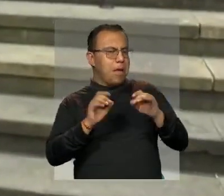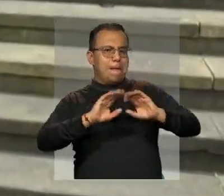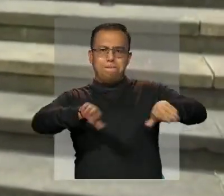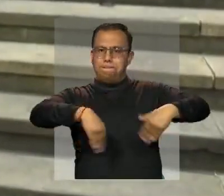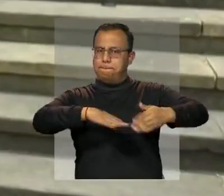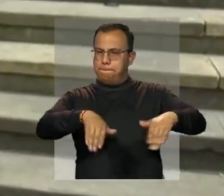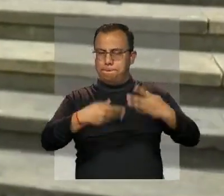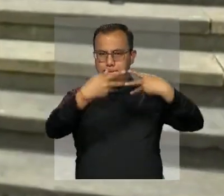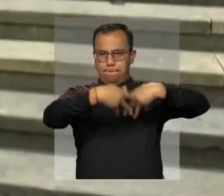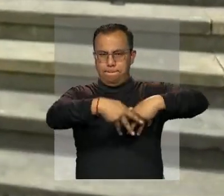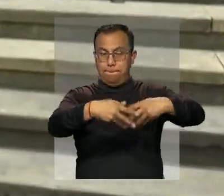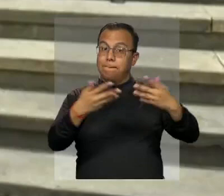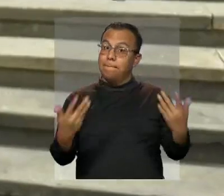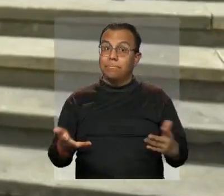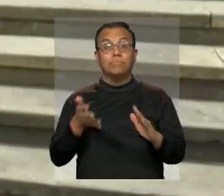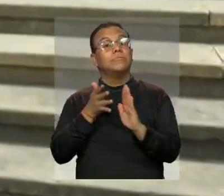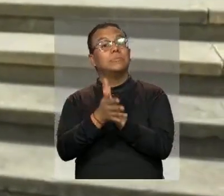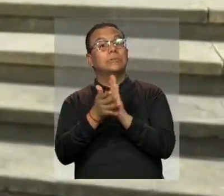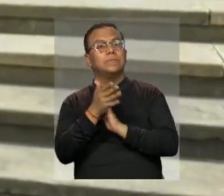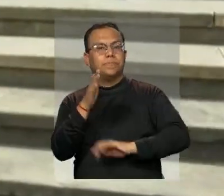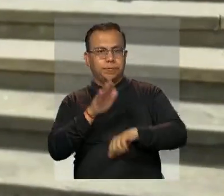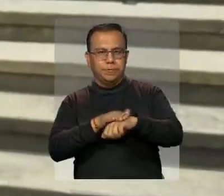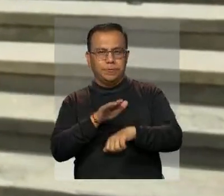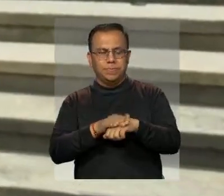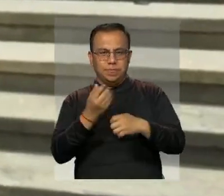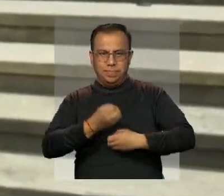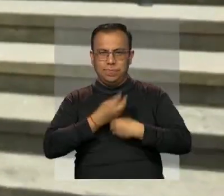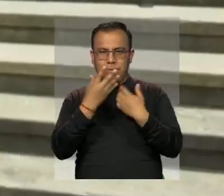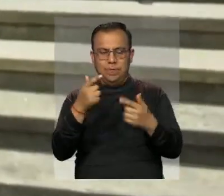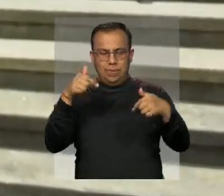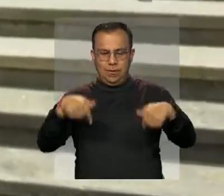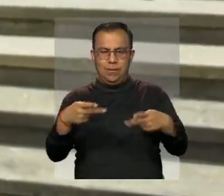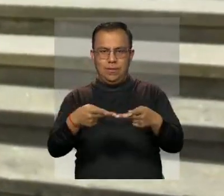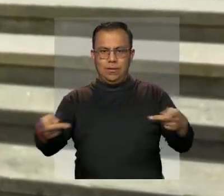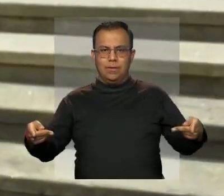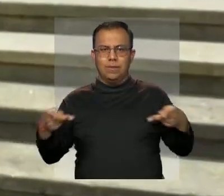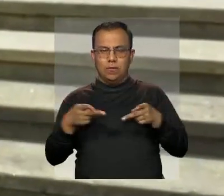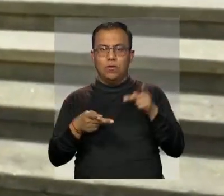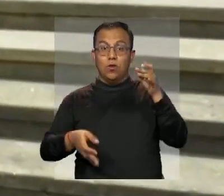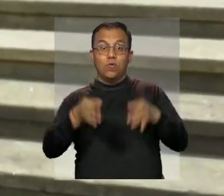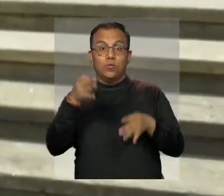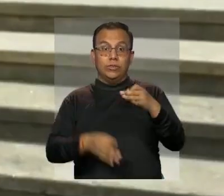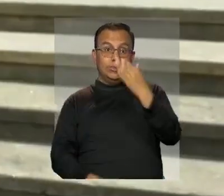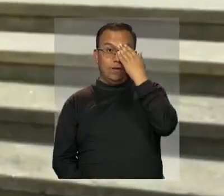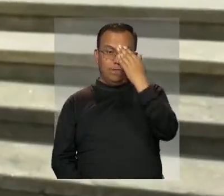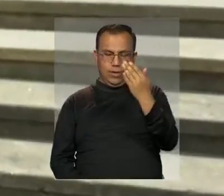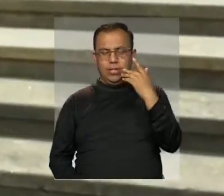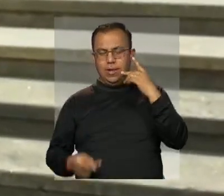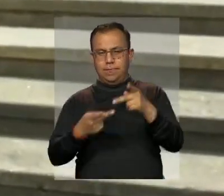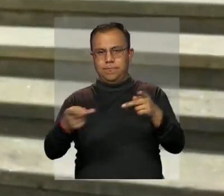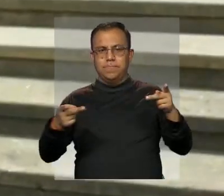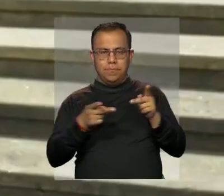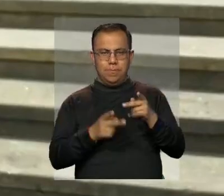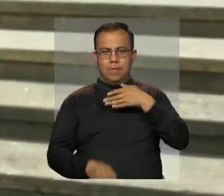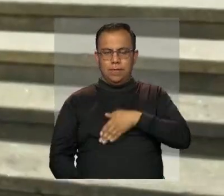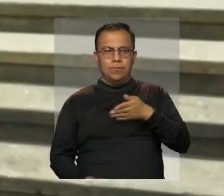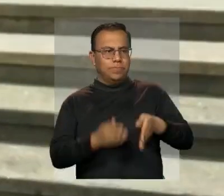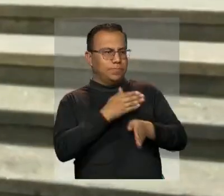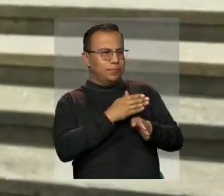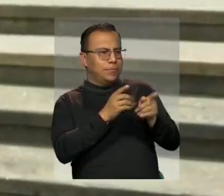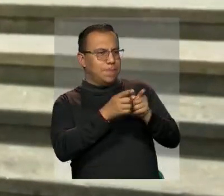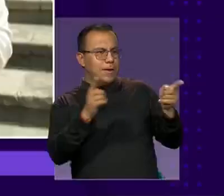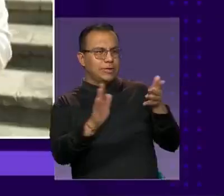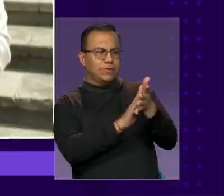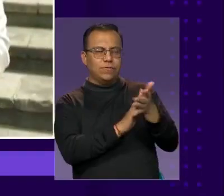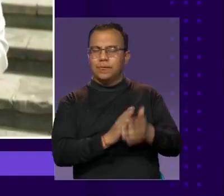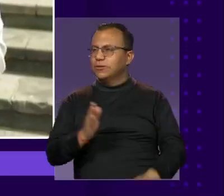vimos manifestantes. Estaremos atentos al desarrollo de esta manifestación aquí frente al Palacio de Justicia y en esa zona de la Plaza de Bolívar. Continúe usted con más